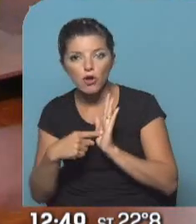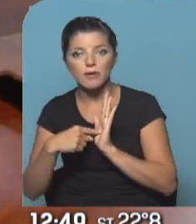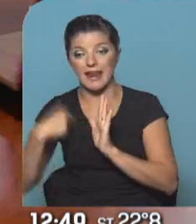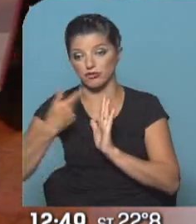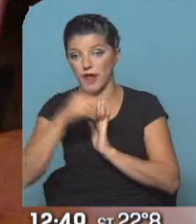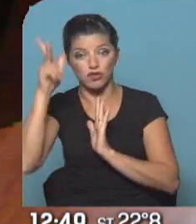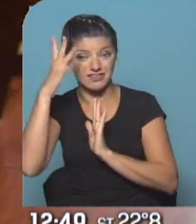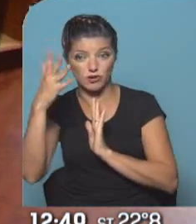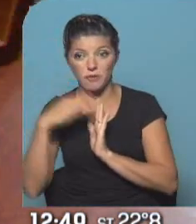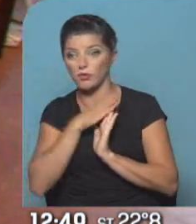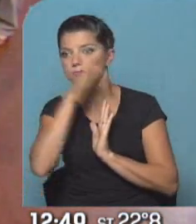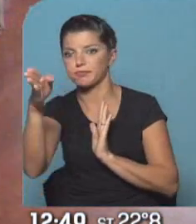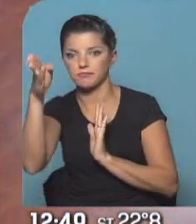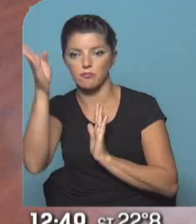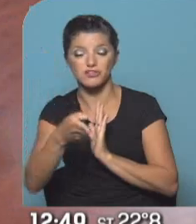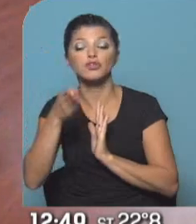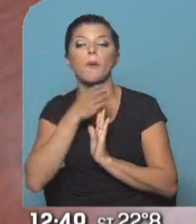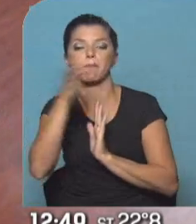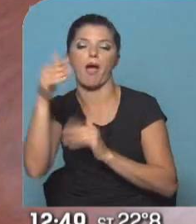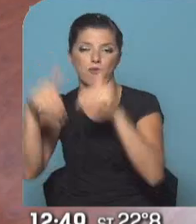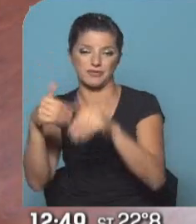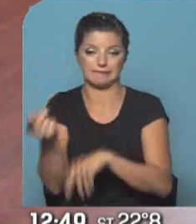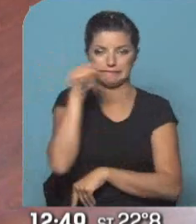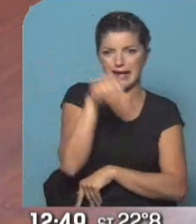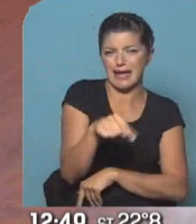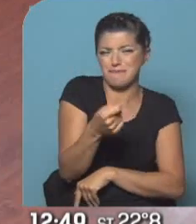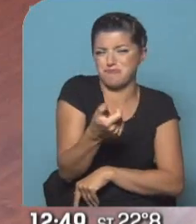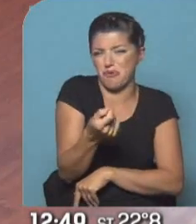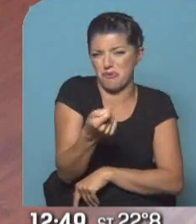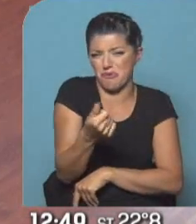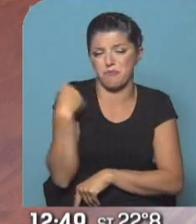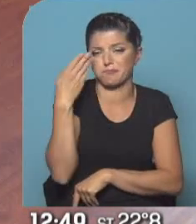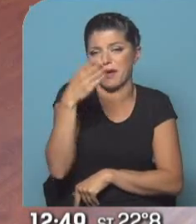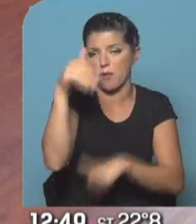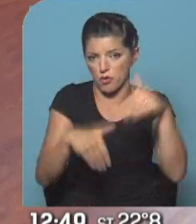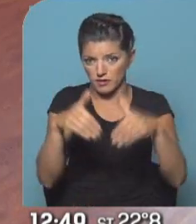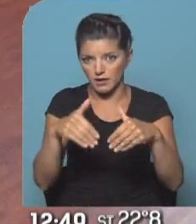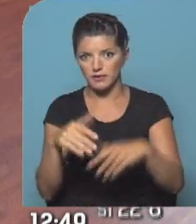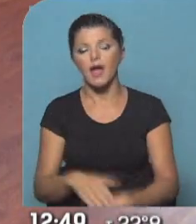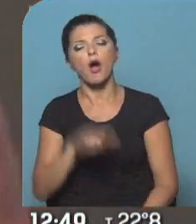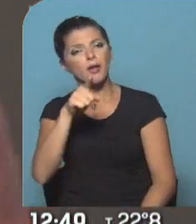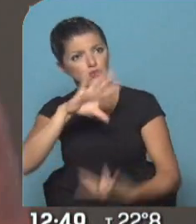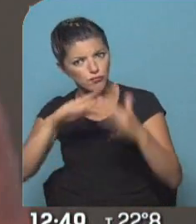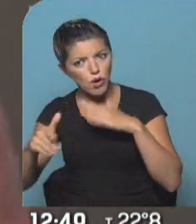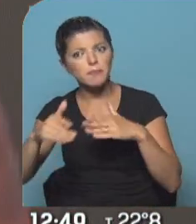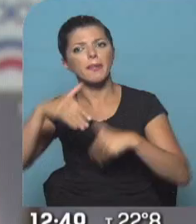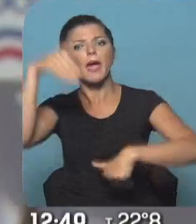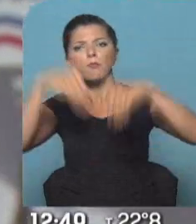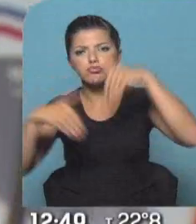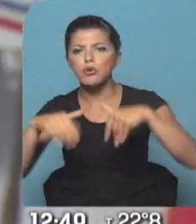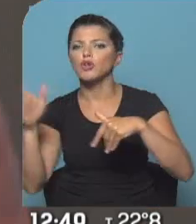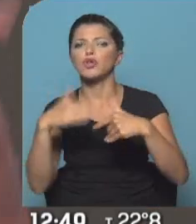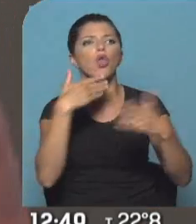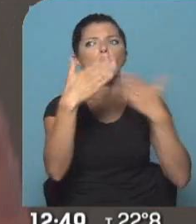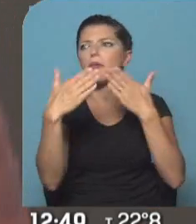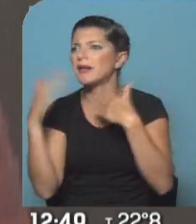una democracia formalmente muy prolija con partidos, con segundas vueltas, todos van a los debates, todo se ordenadito. saludan, se dan la mano, no sé